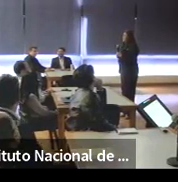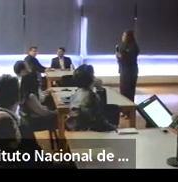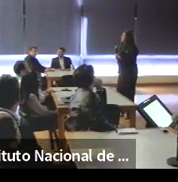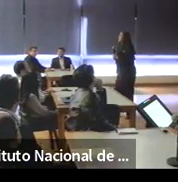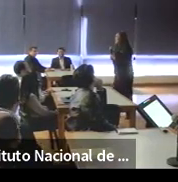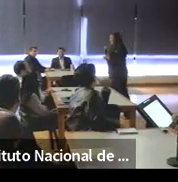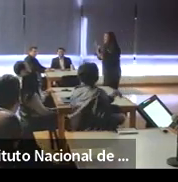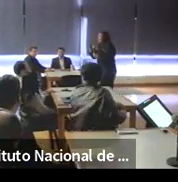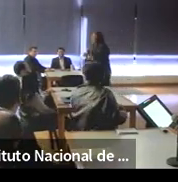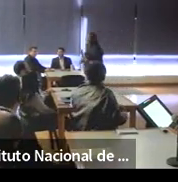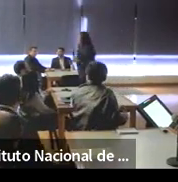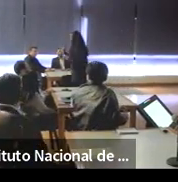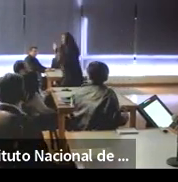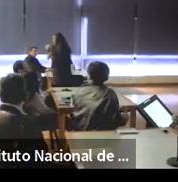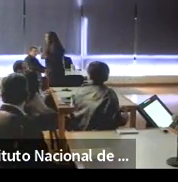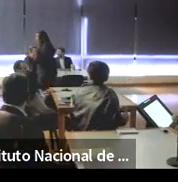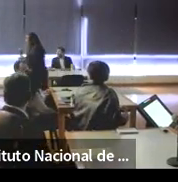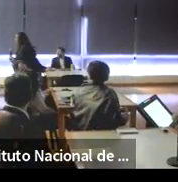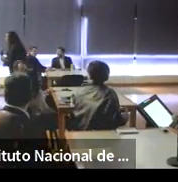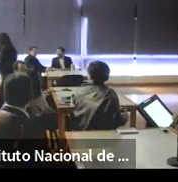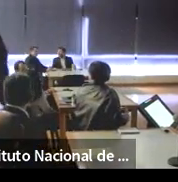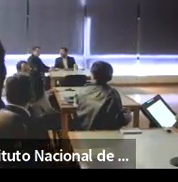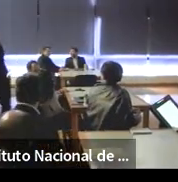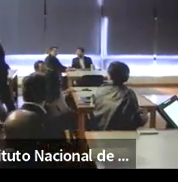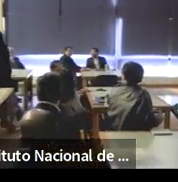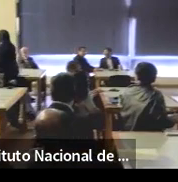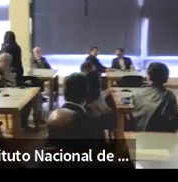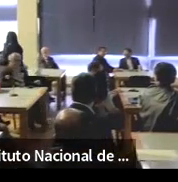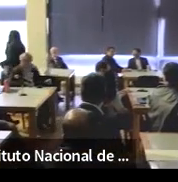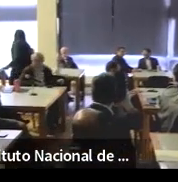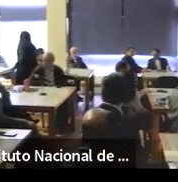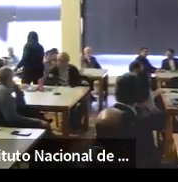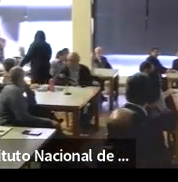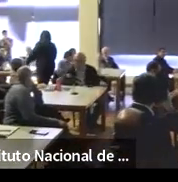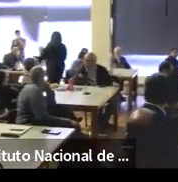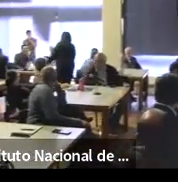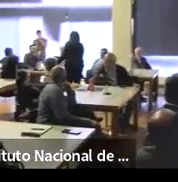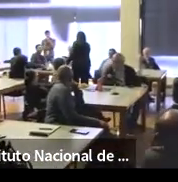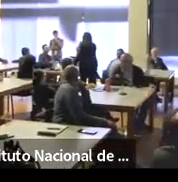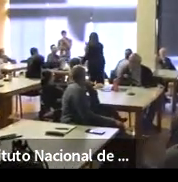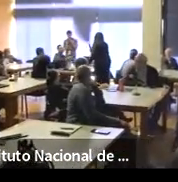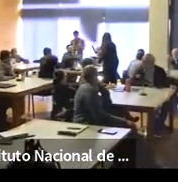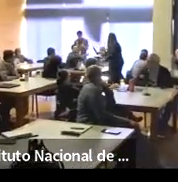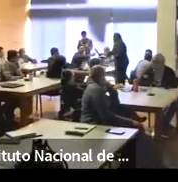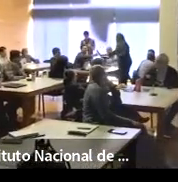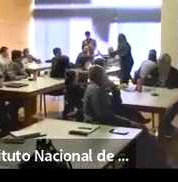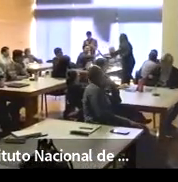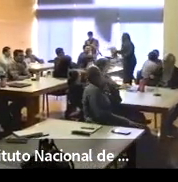Ah yo veo como que usted quiere sin problema no pasa nada adelante por favor